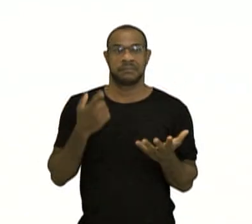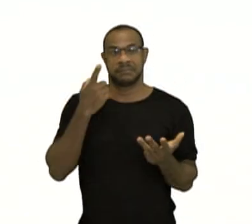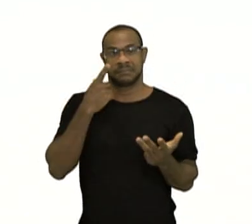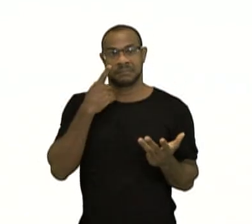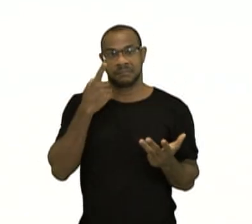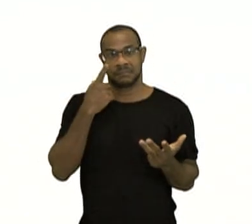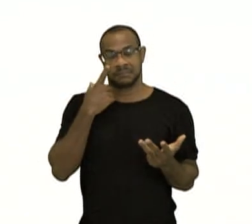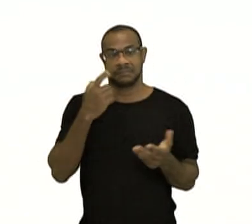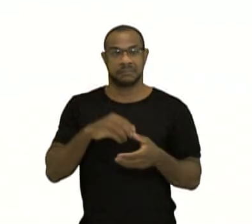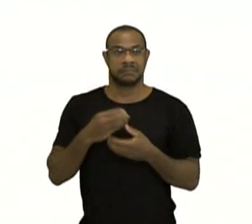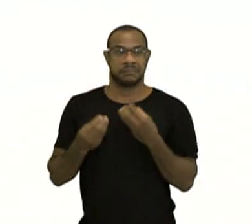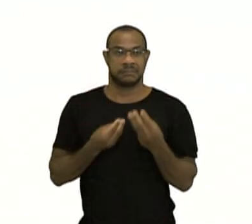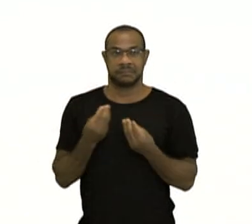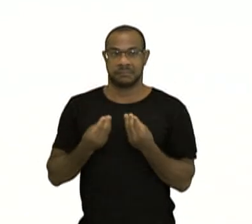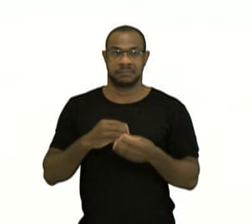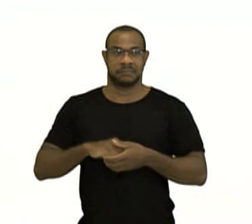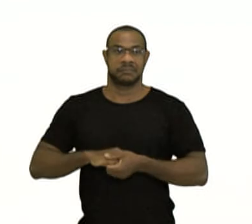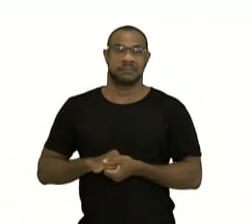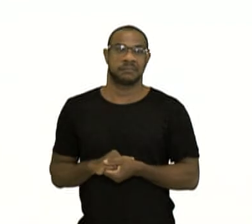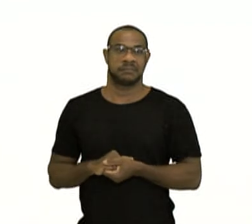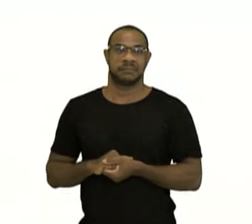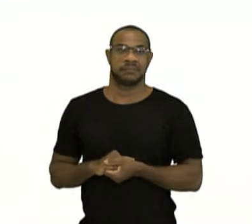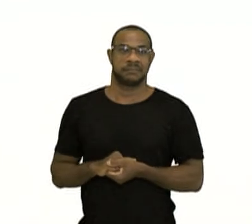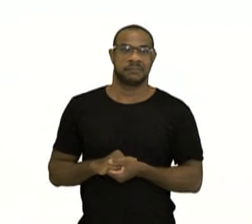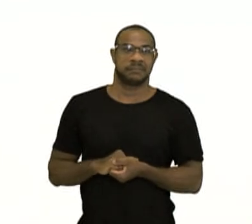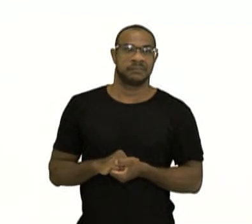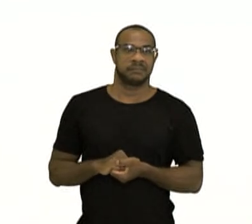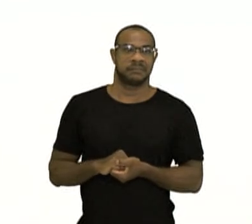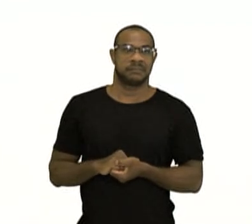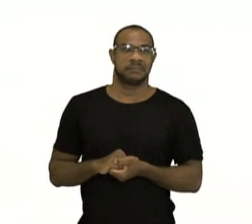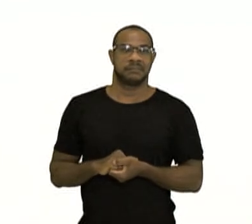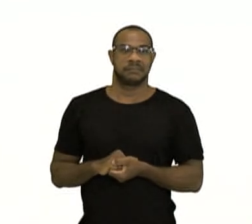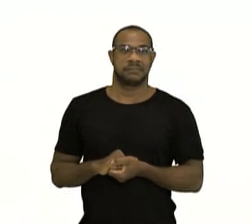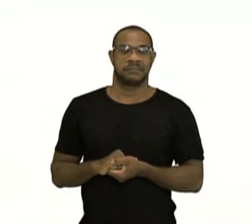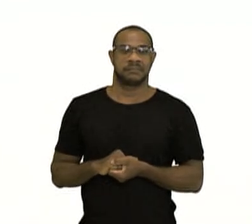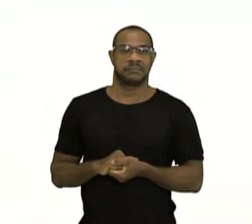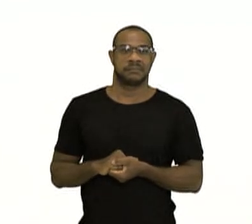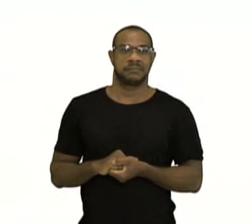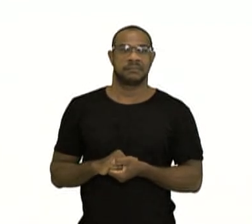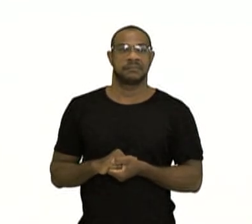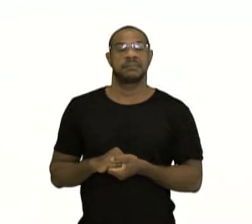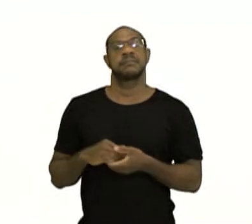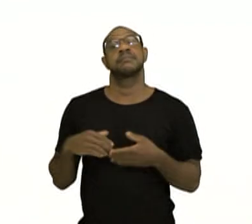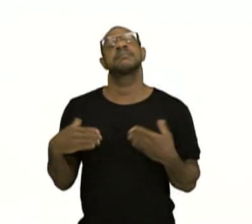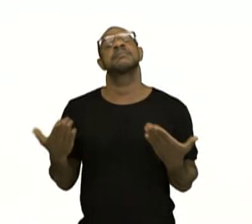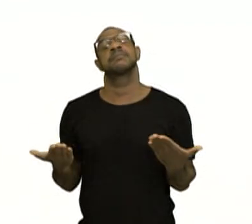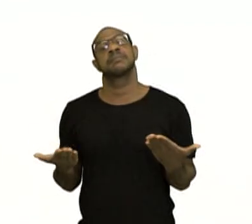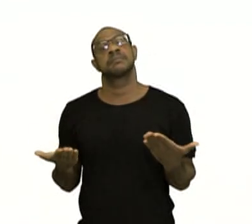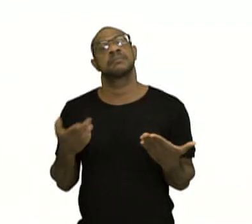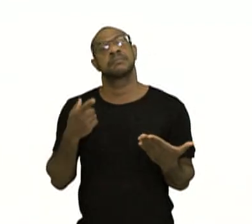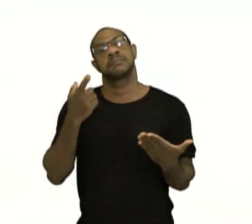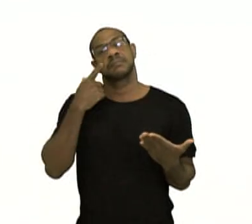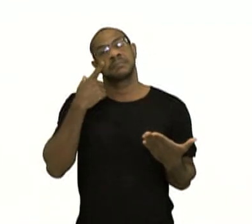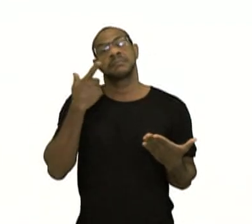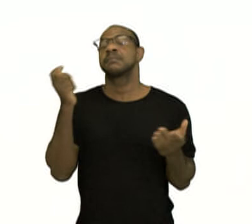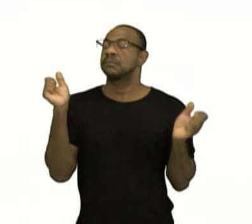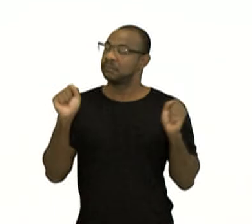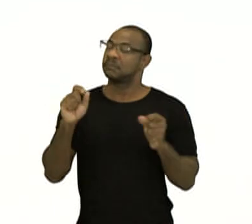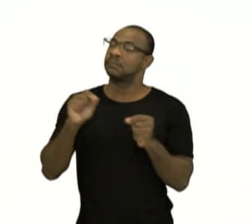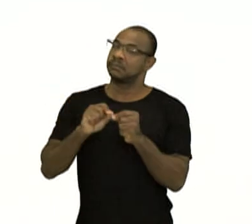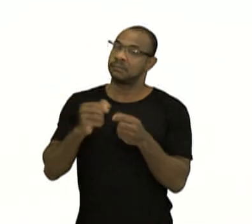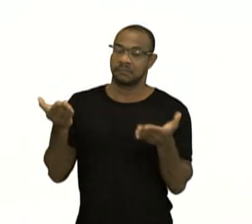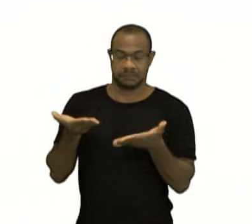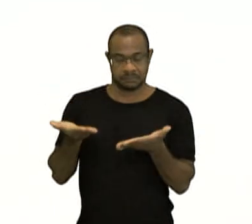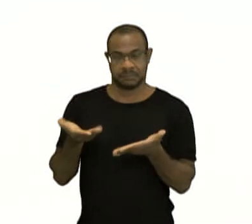tengo 85 años y sé que me estoy muriendo. Entonces, chicos, podem fazer. Até